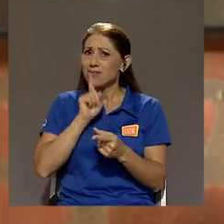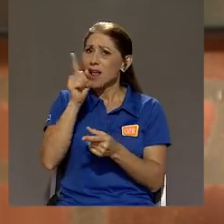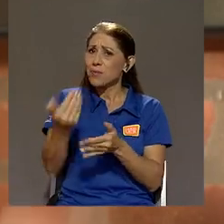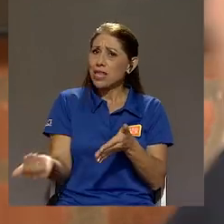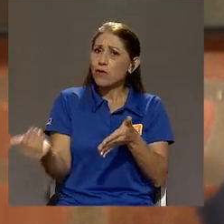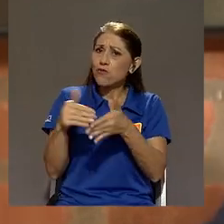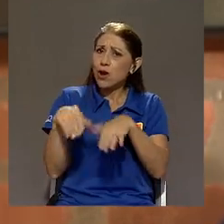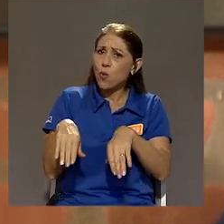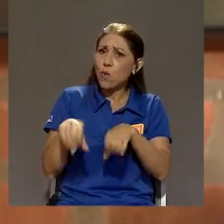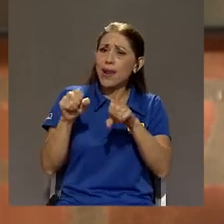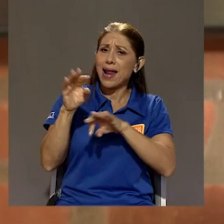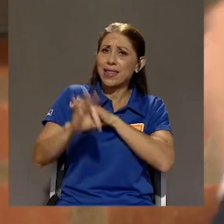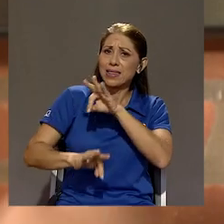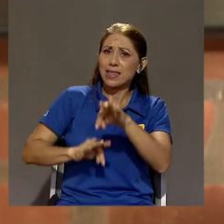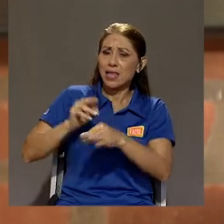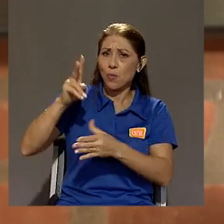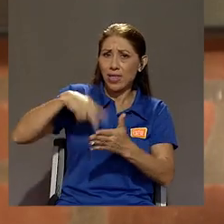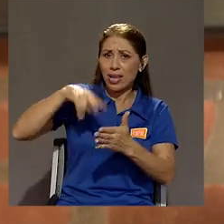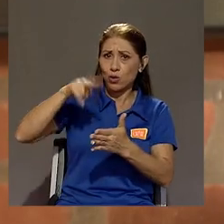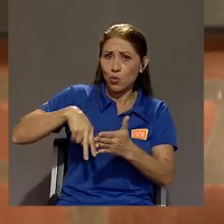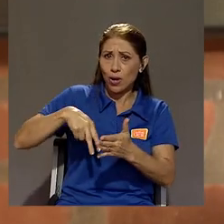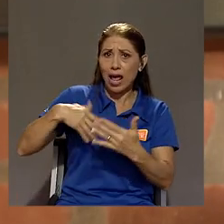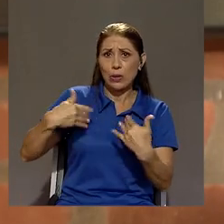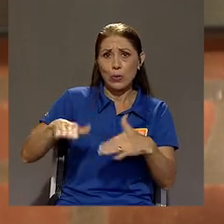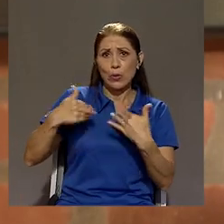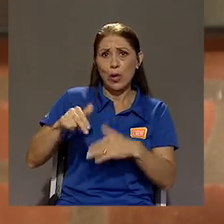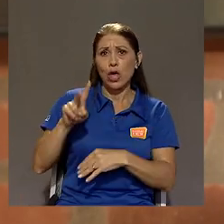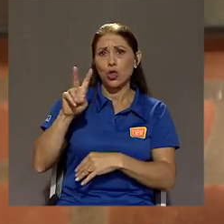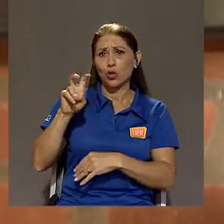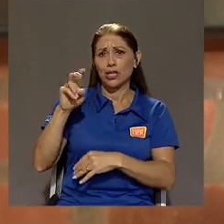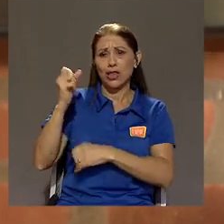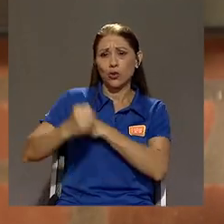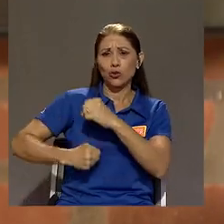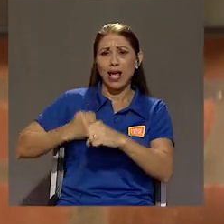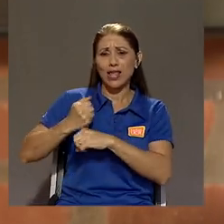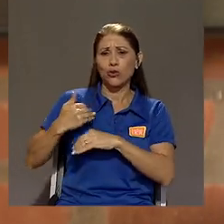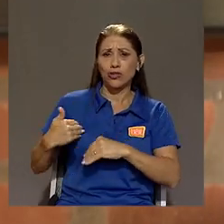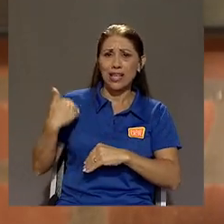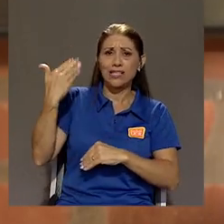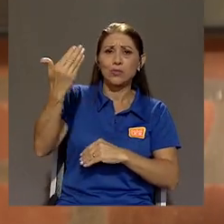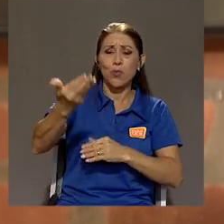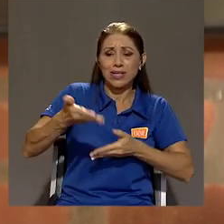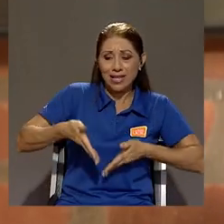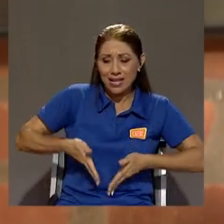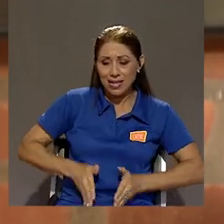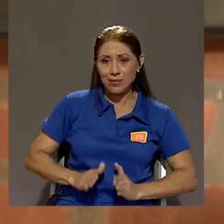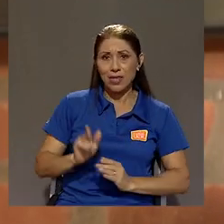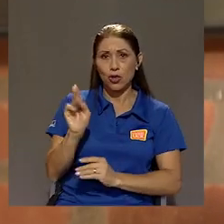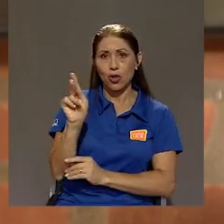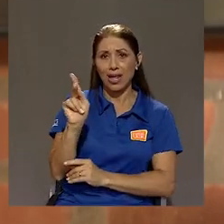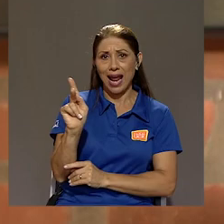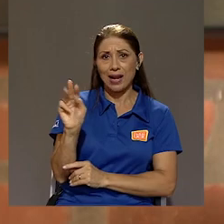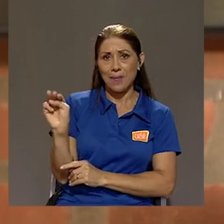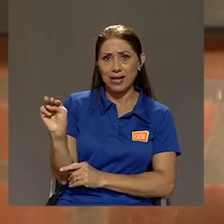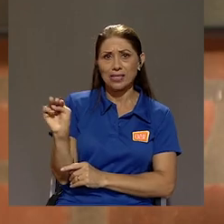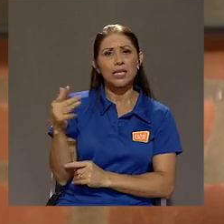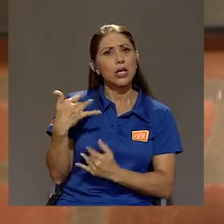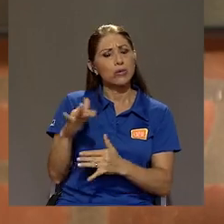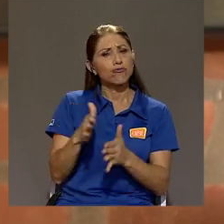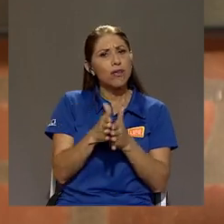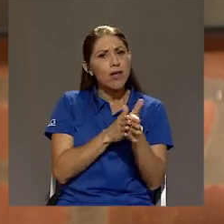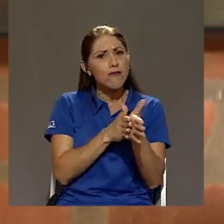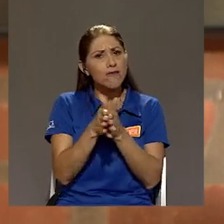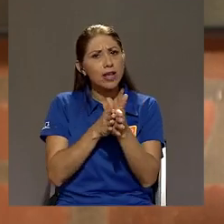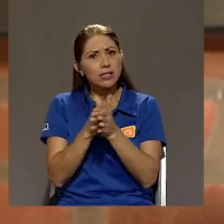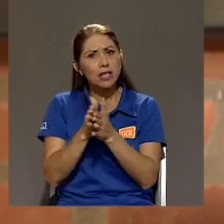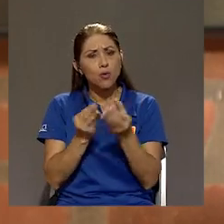tipo de lectura me parece a mí que sigue 200 años después, bueno, 200 años después del nacimiento, enriqueciendo mucho, no